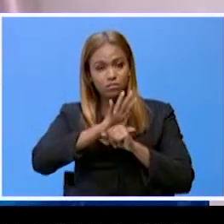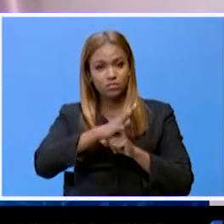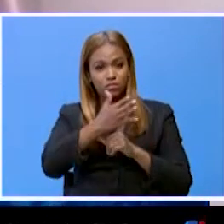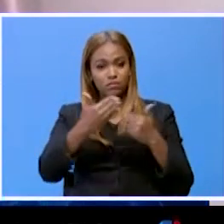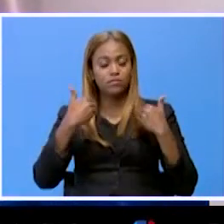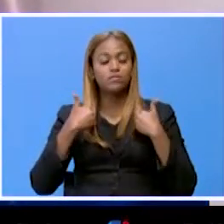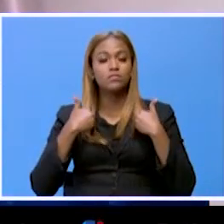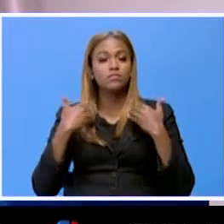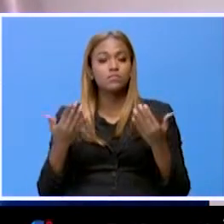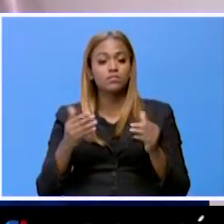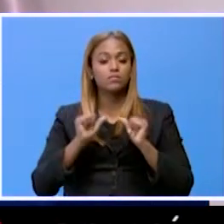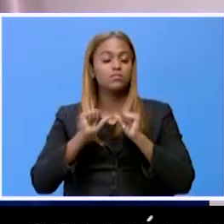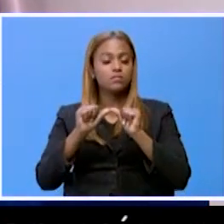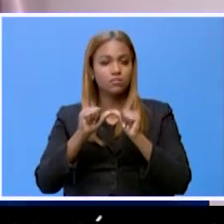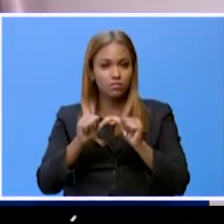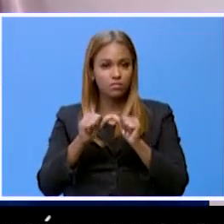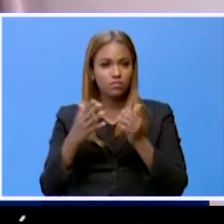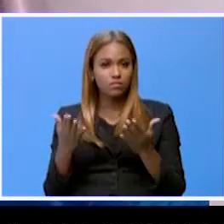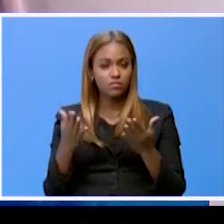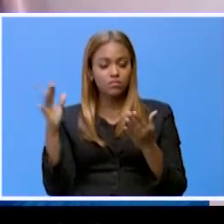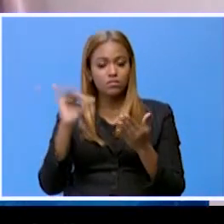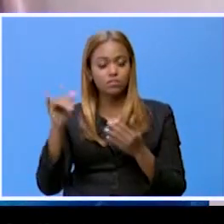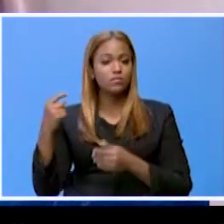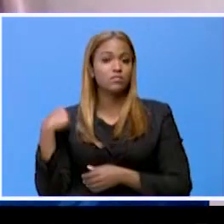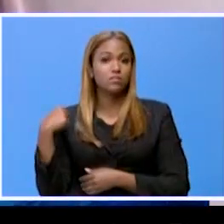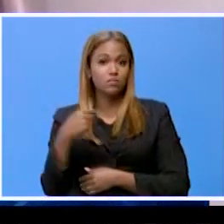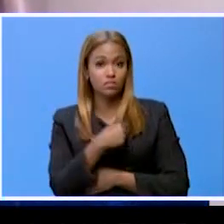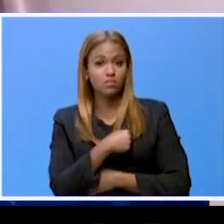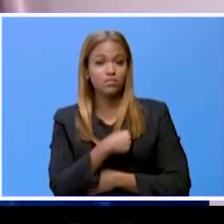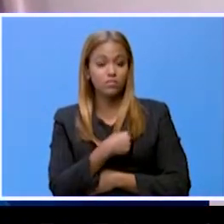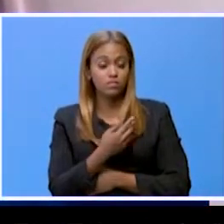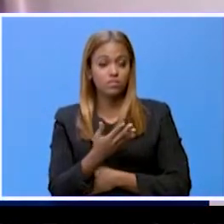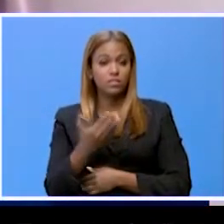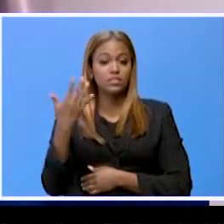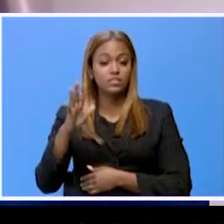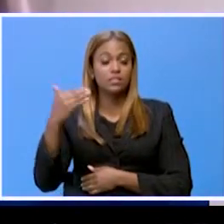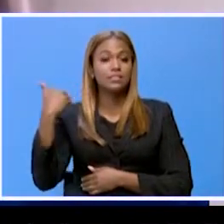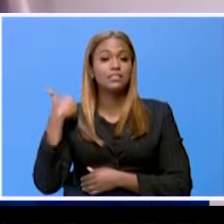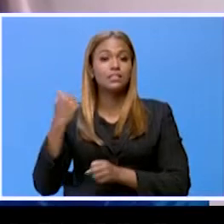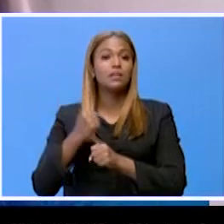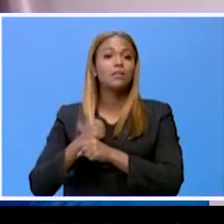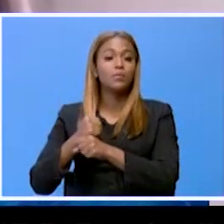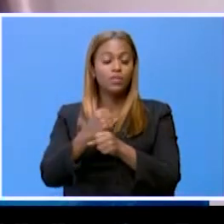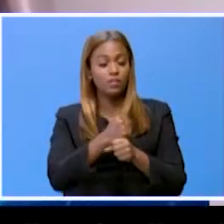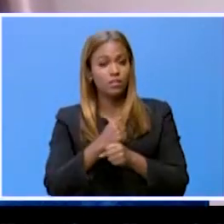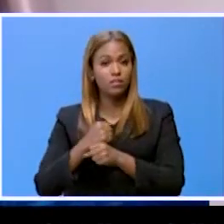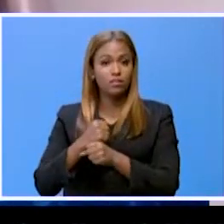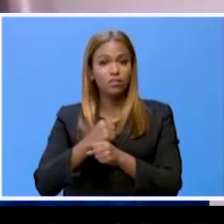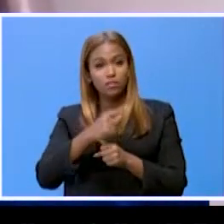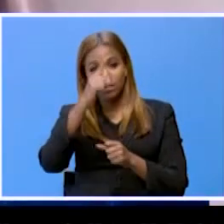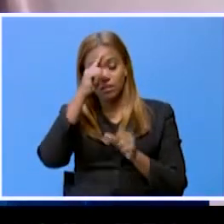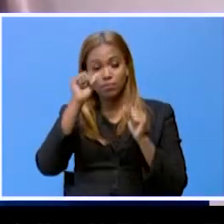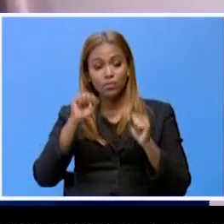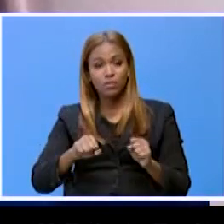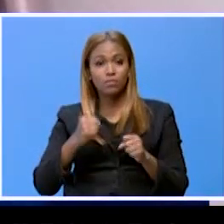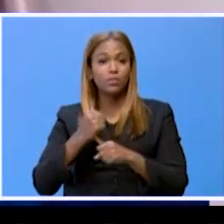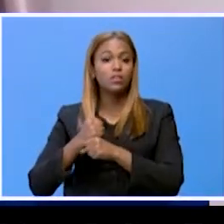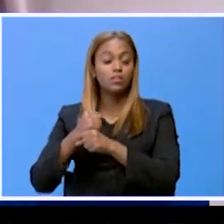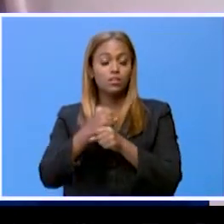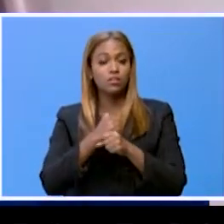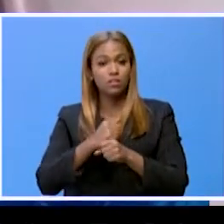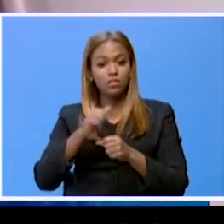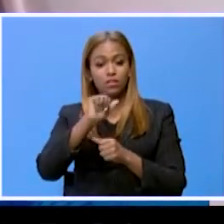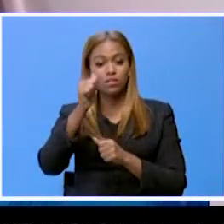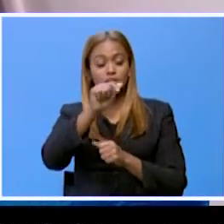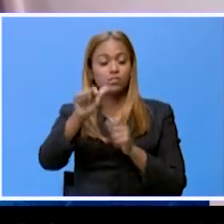está latente y que nosotros tenemos que protegernos para poder proteger a